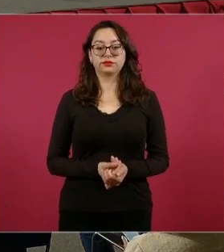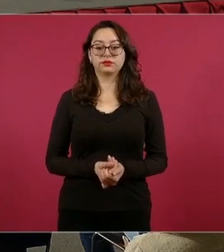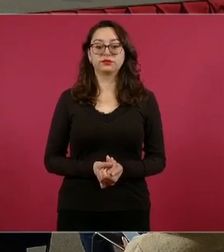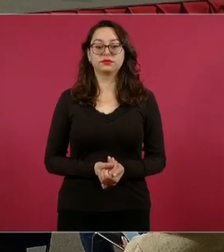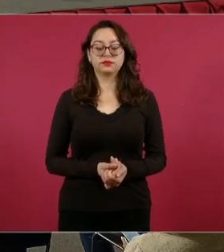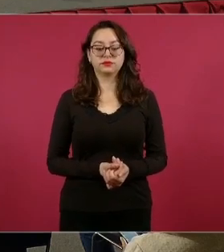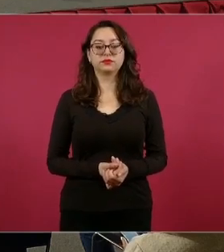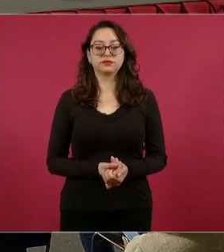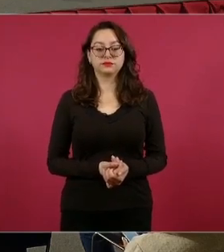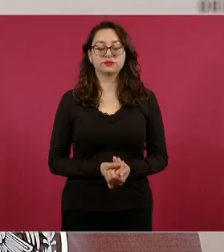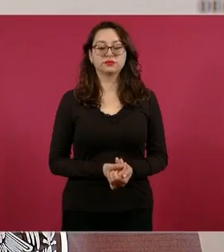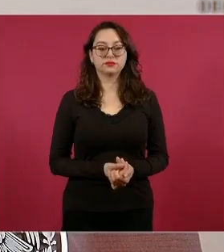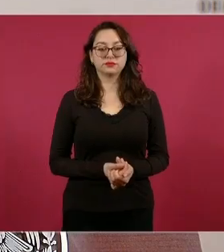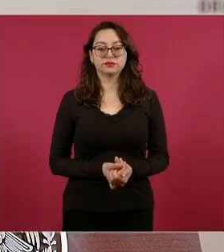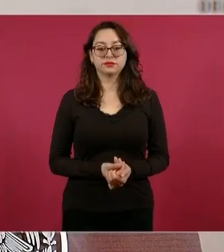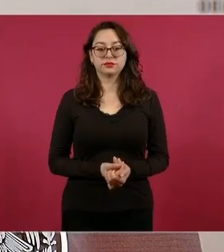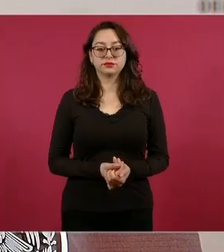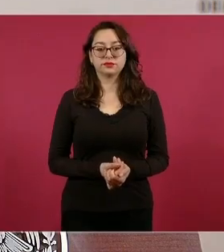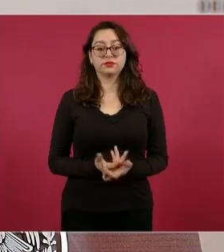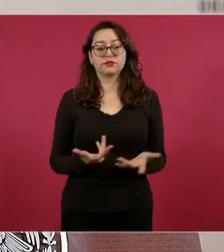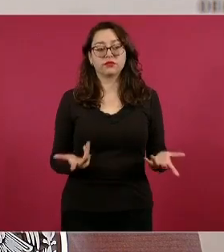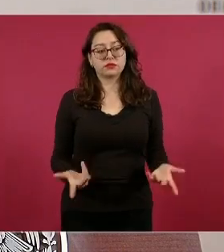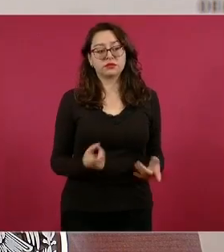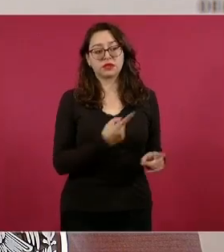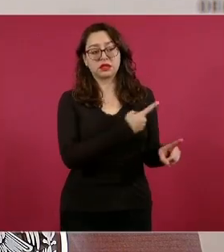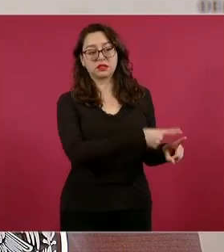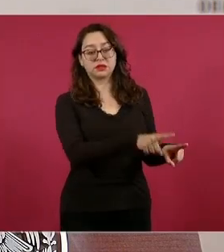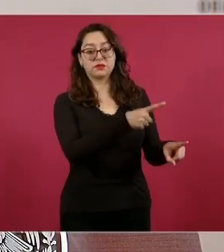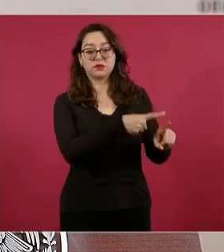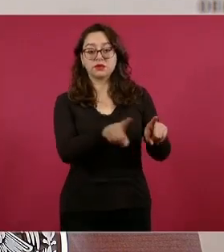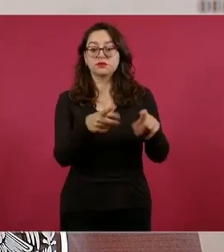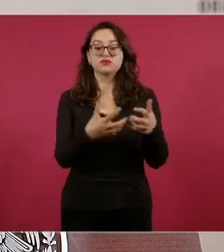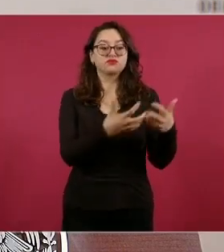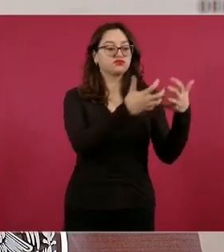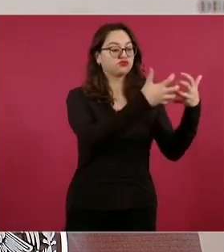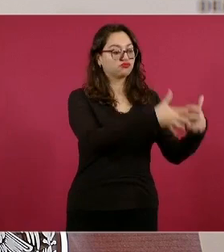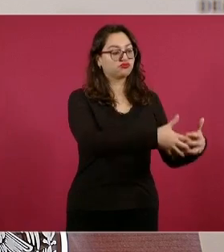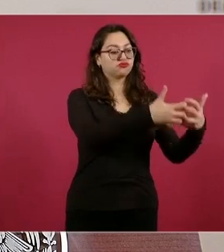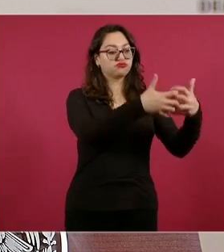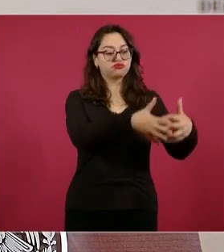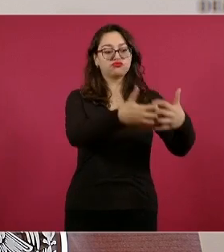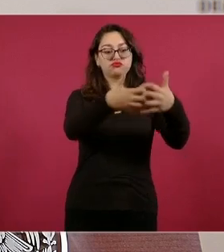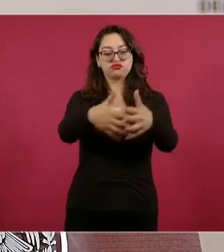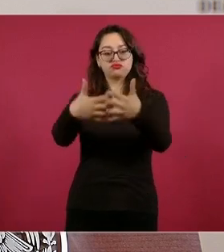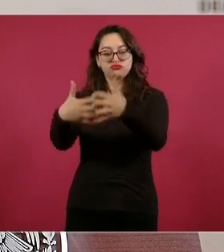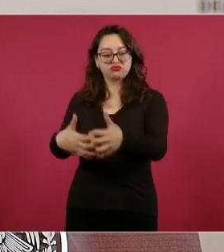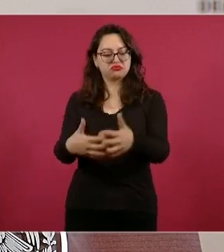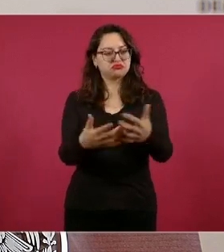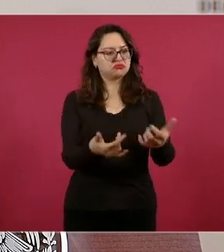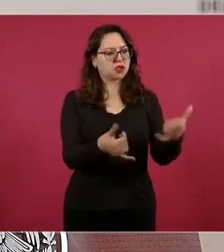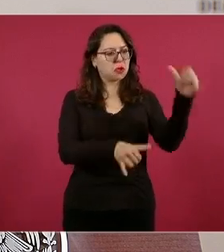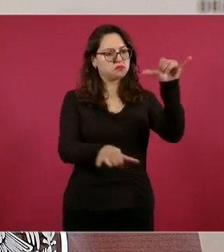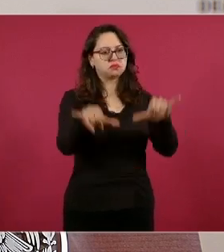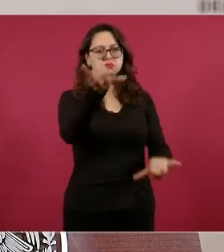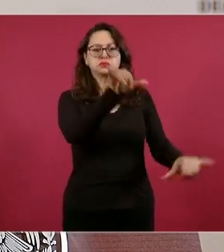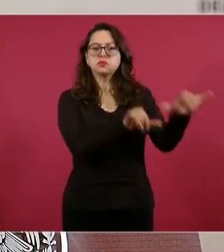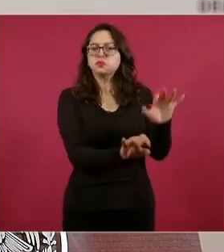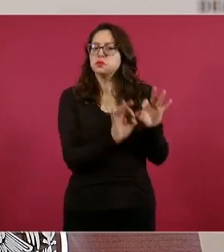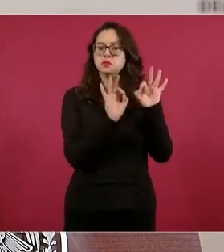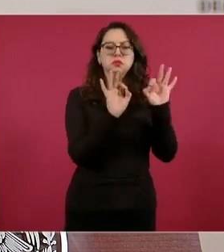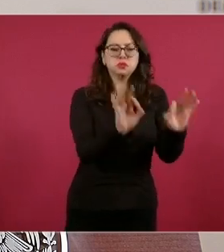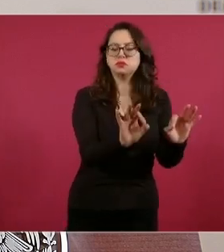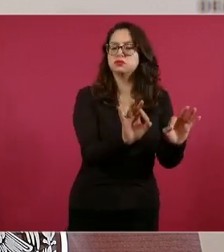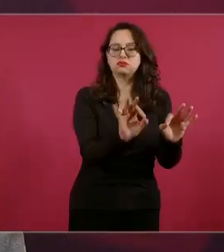muchos fabricantes regulados que cumplen con todos los procesos y lineamientos para la producción de productos lícitos.